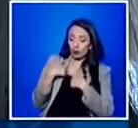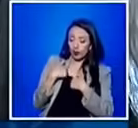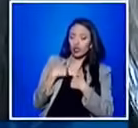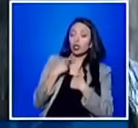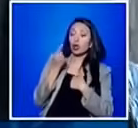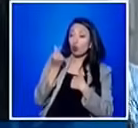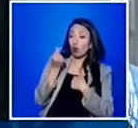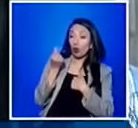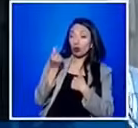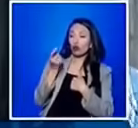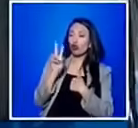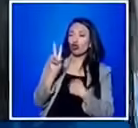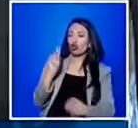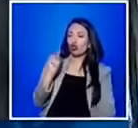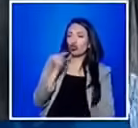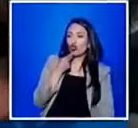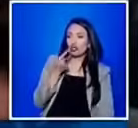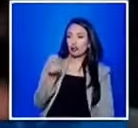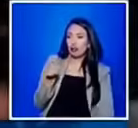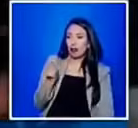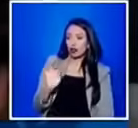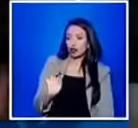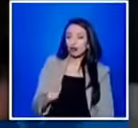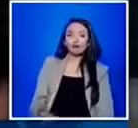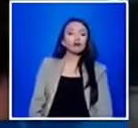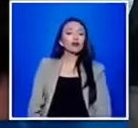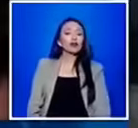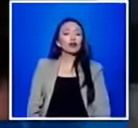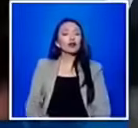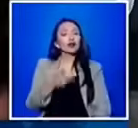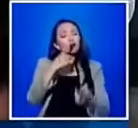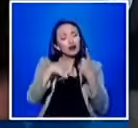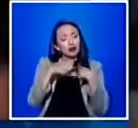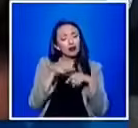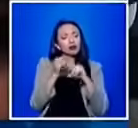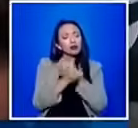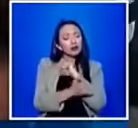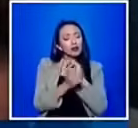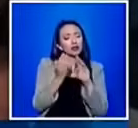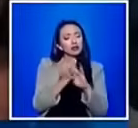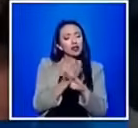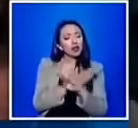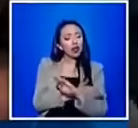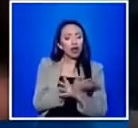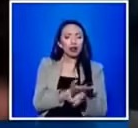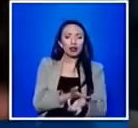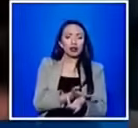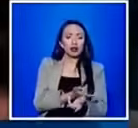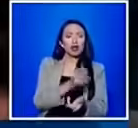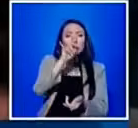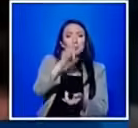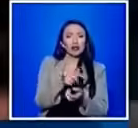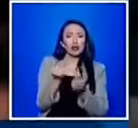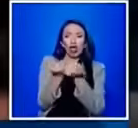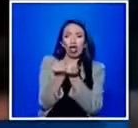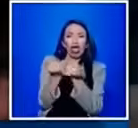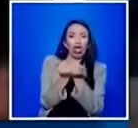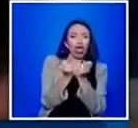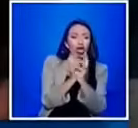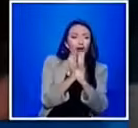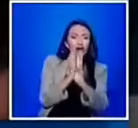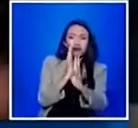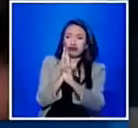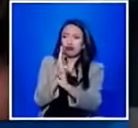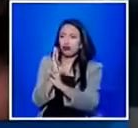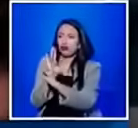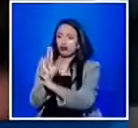cuánto? No daban precio. Volvimos del país de antes, ahí estábamos la gente amontonadas, no había